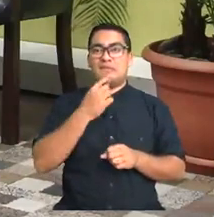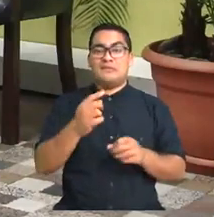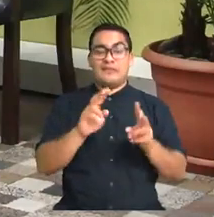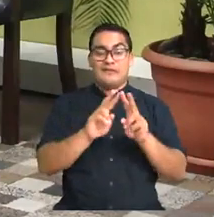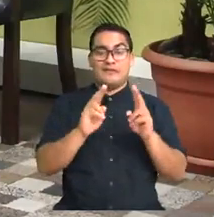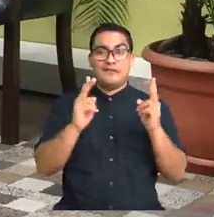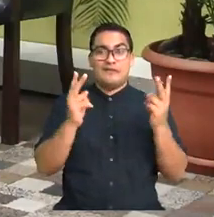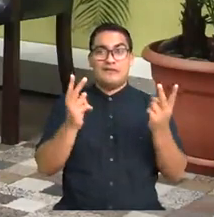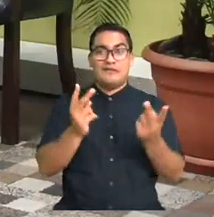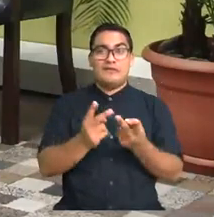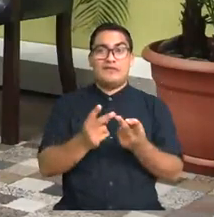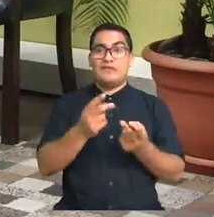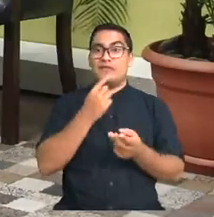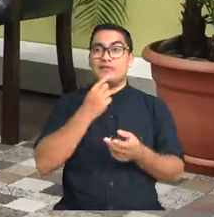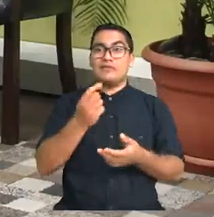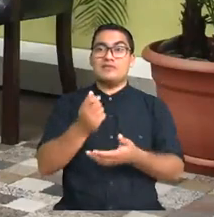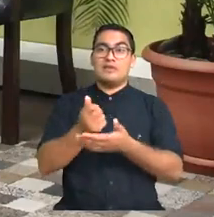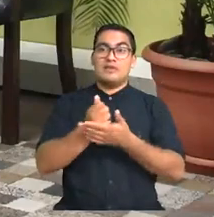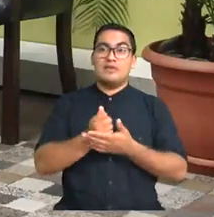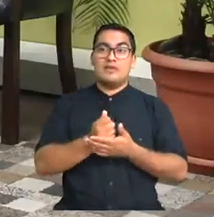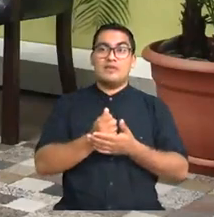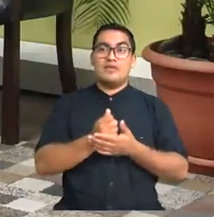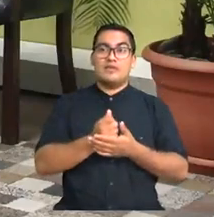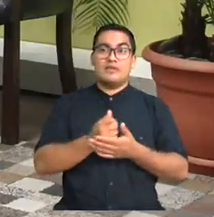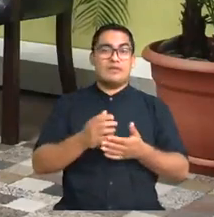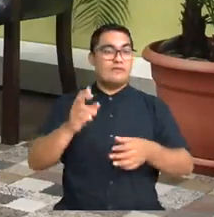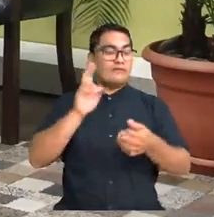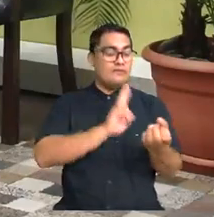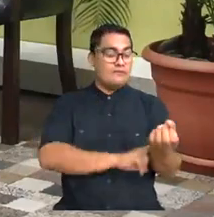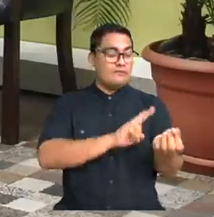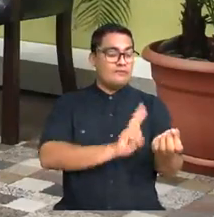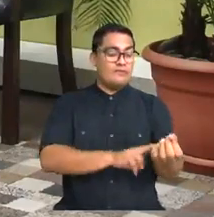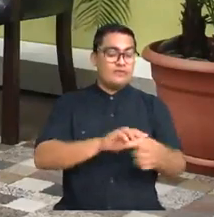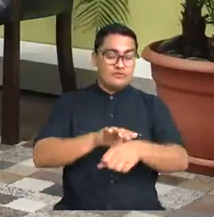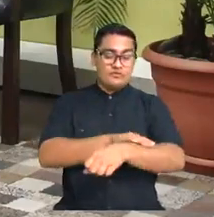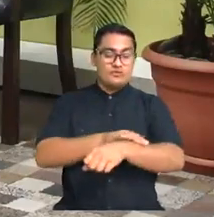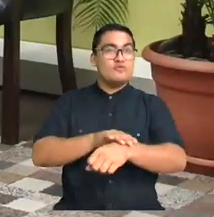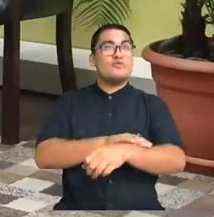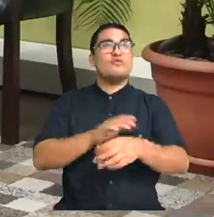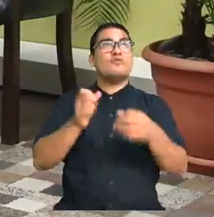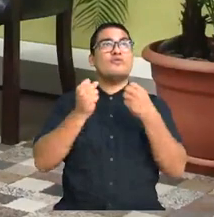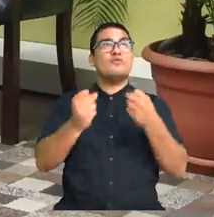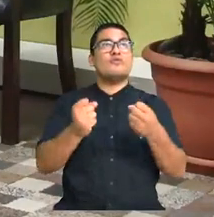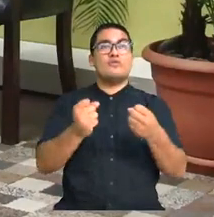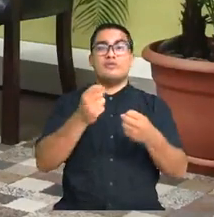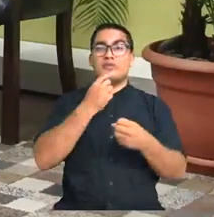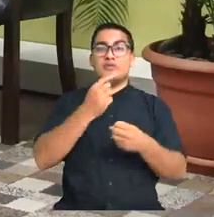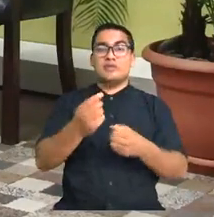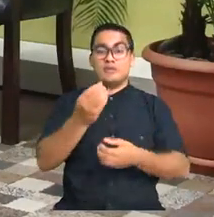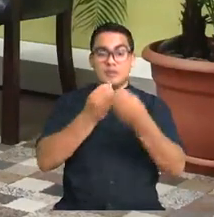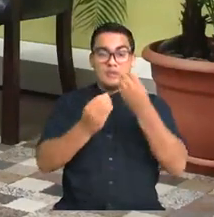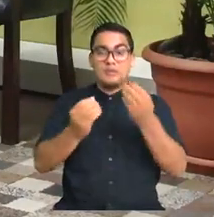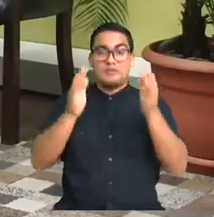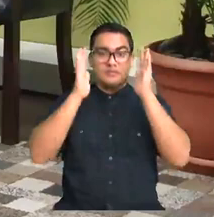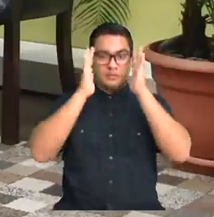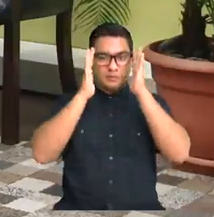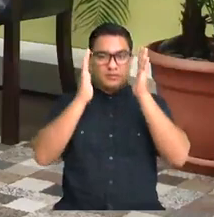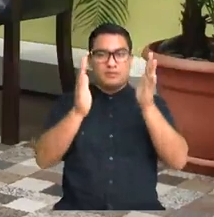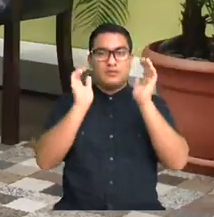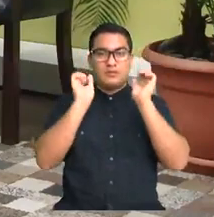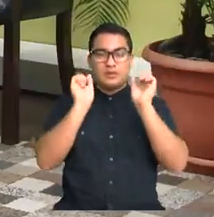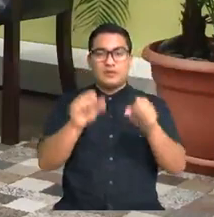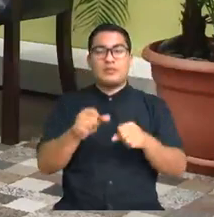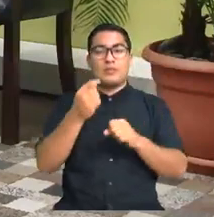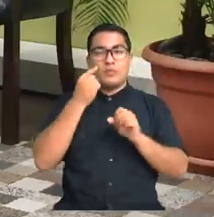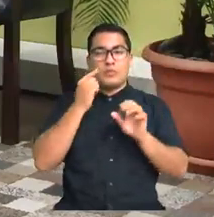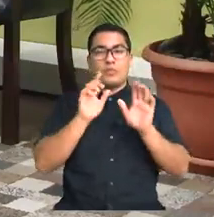mantenerlas crujientes, eso le va a ayudar a que tengamos abundantes vitaminas en nuestra alimentación y entonces nos va a proteger